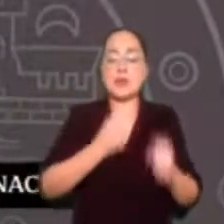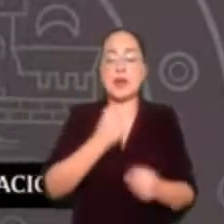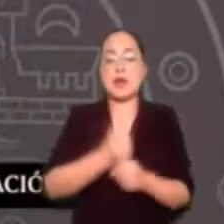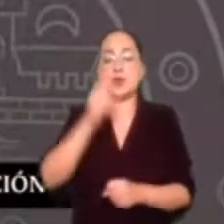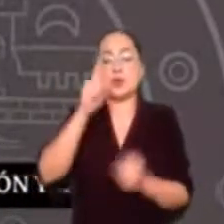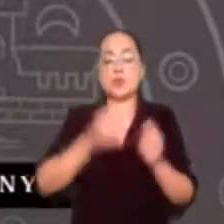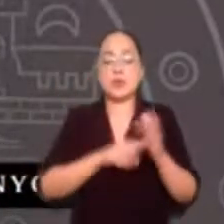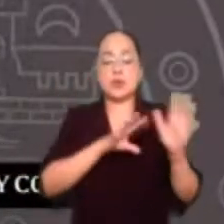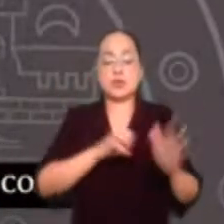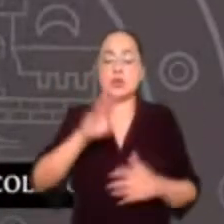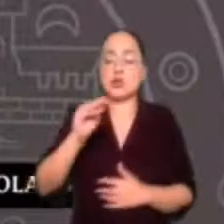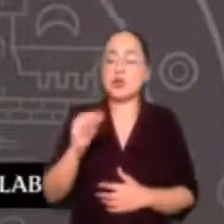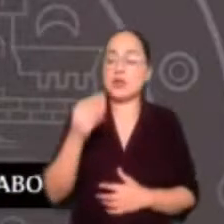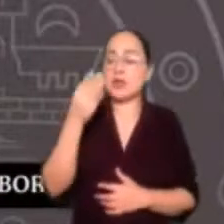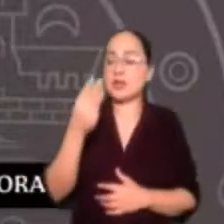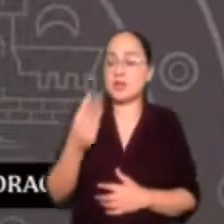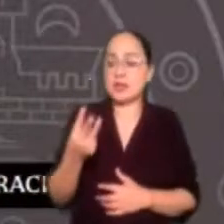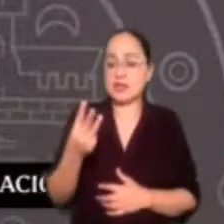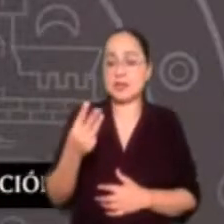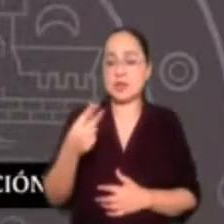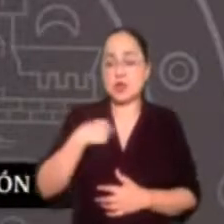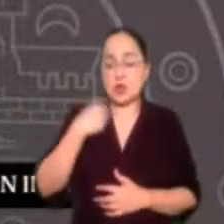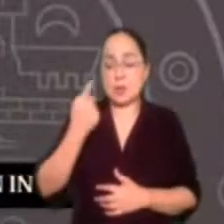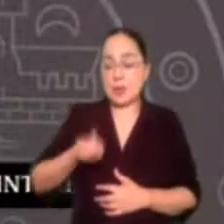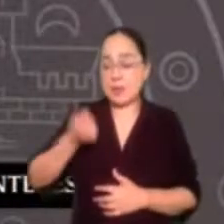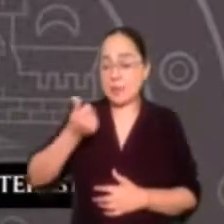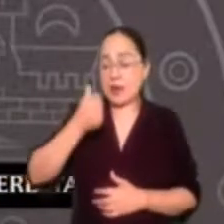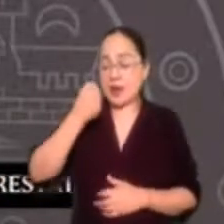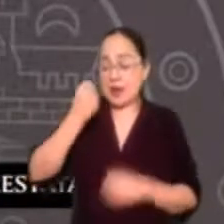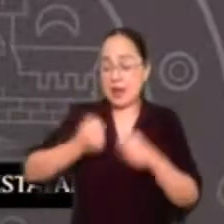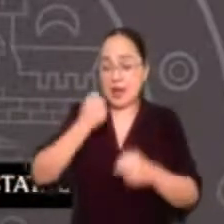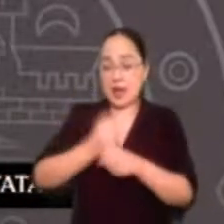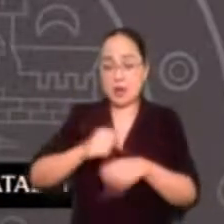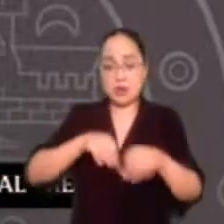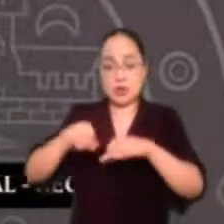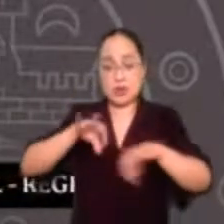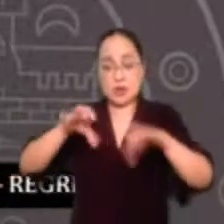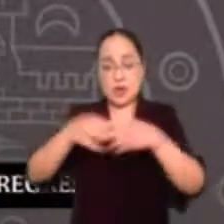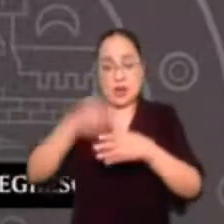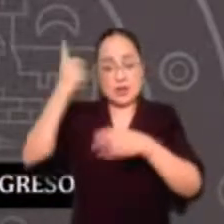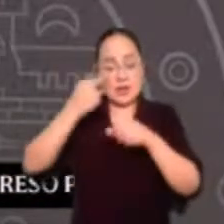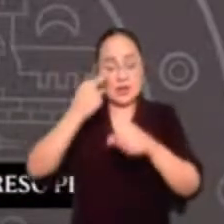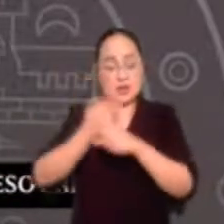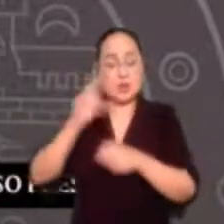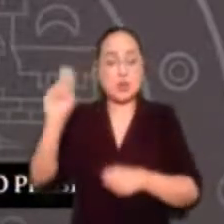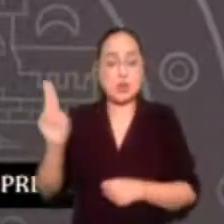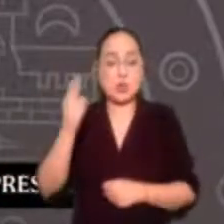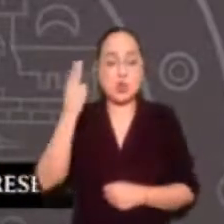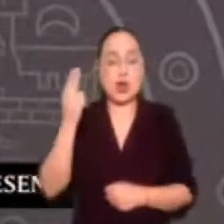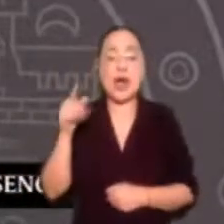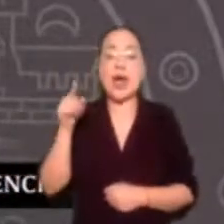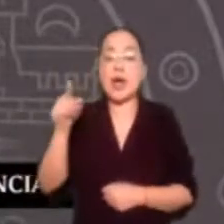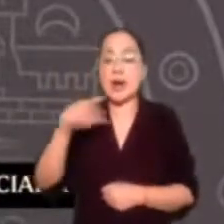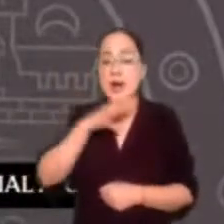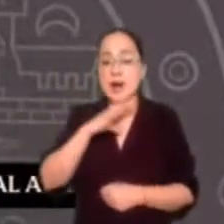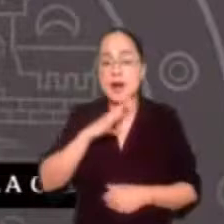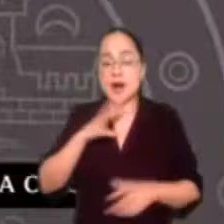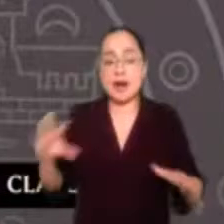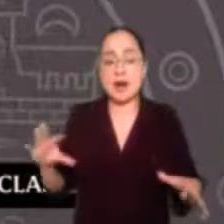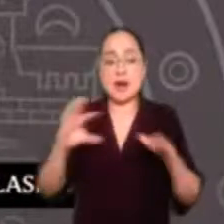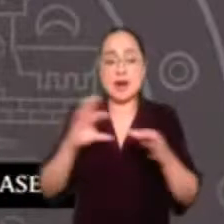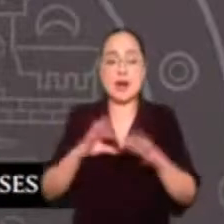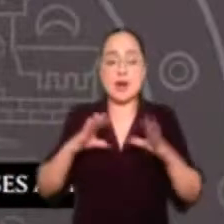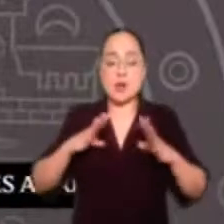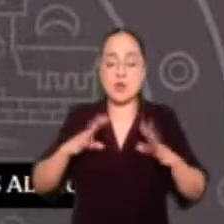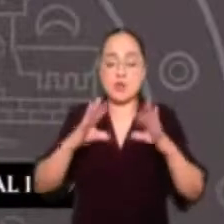año de ejercicio. Y ahí se creó la Contraloría